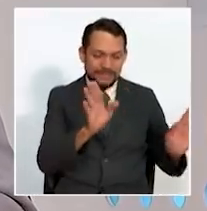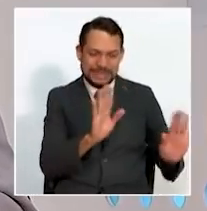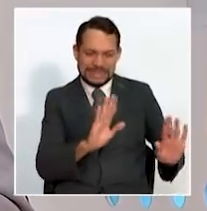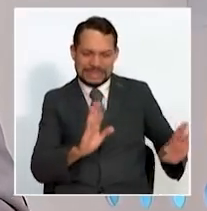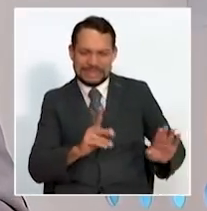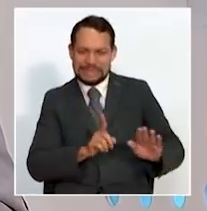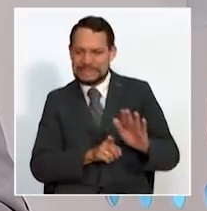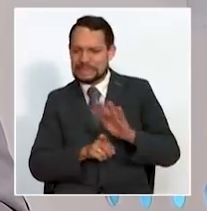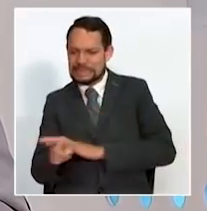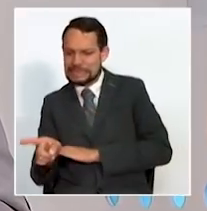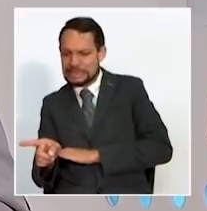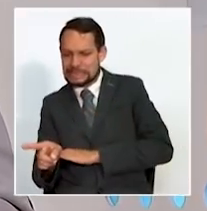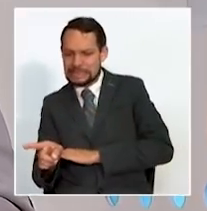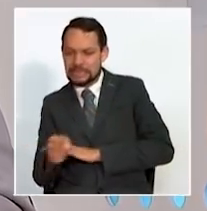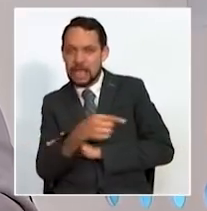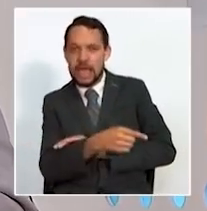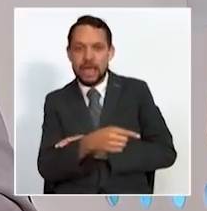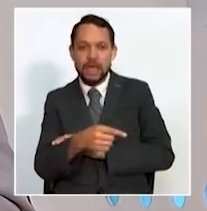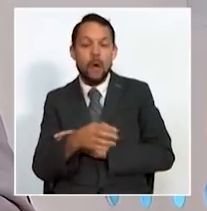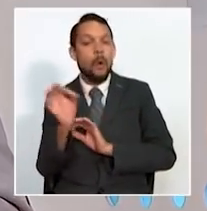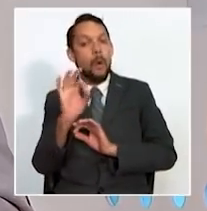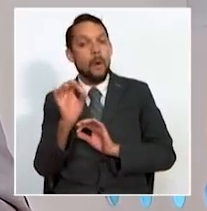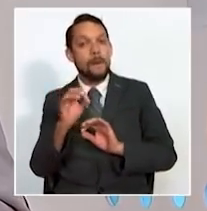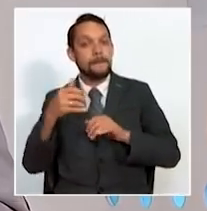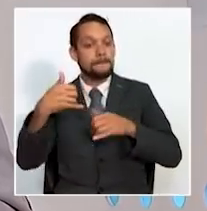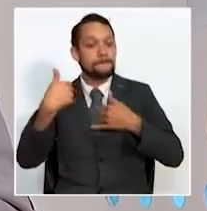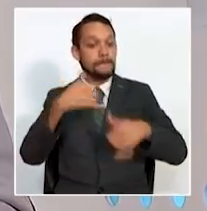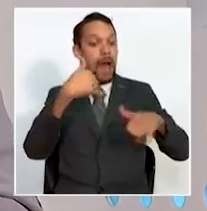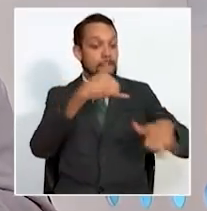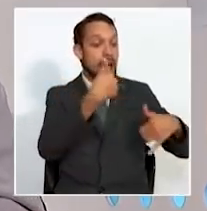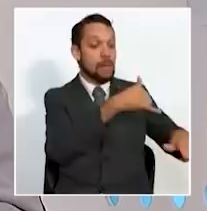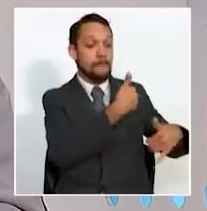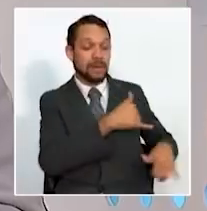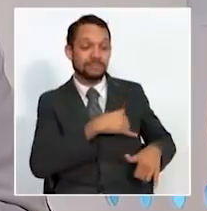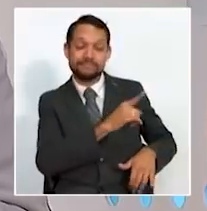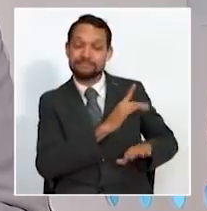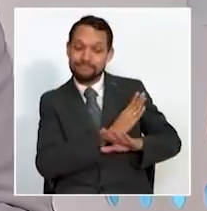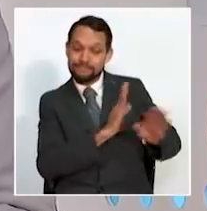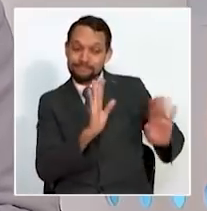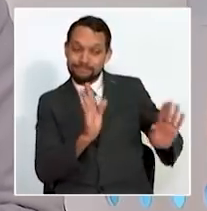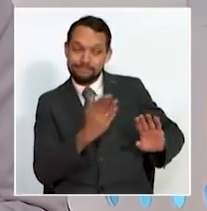otro lado y no se someta al polvo. O póngase un pañuelo o tápese o esto.